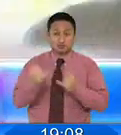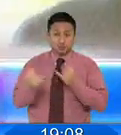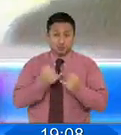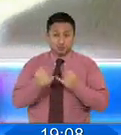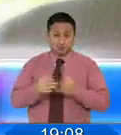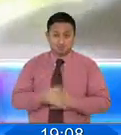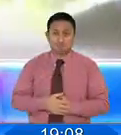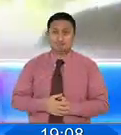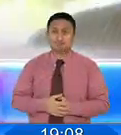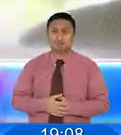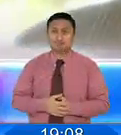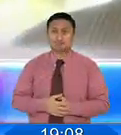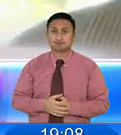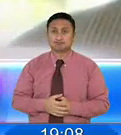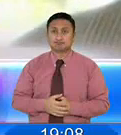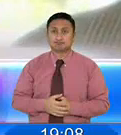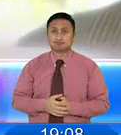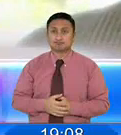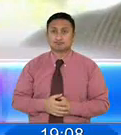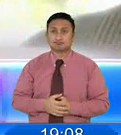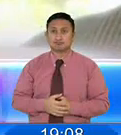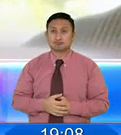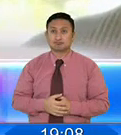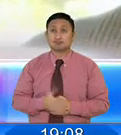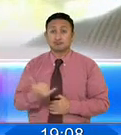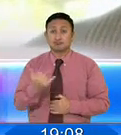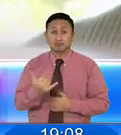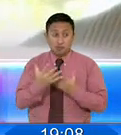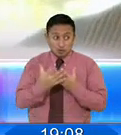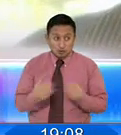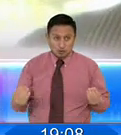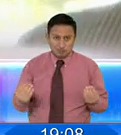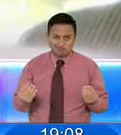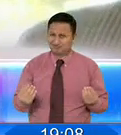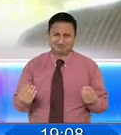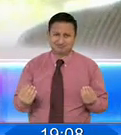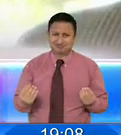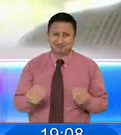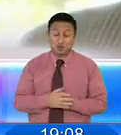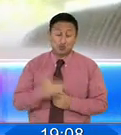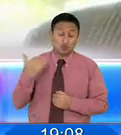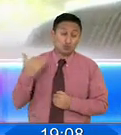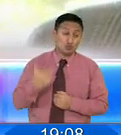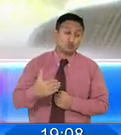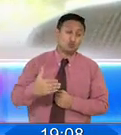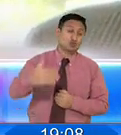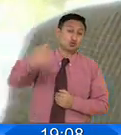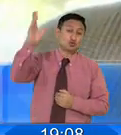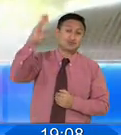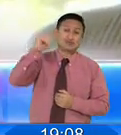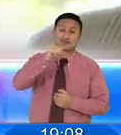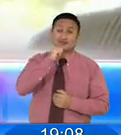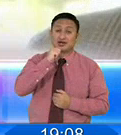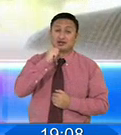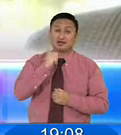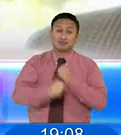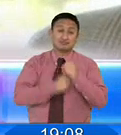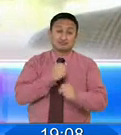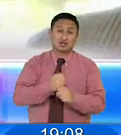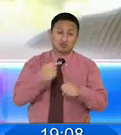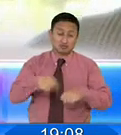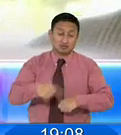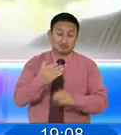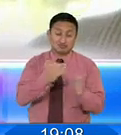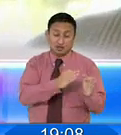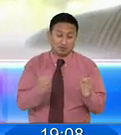Está muy lejos una solución a corto y mediano plazo en cuanto a un tratamiento o en cuanto a